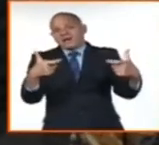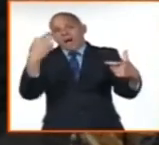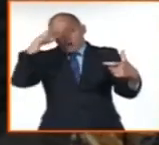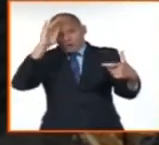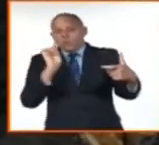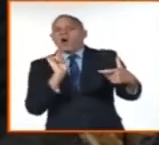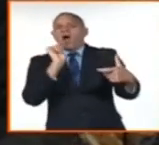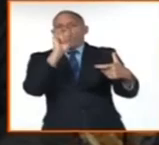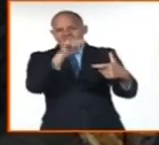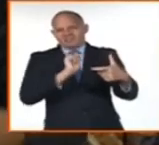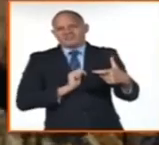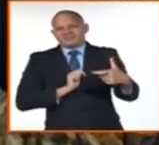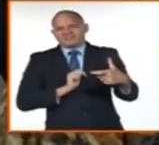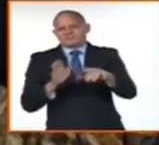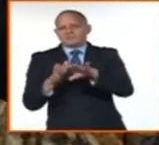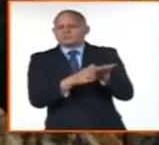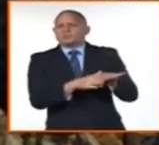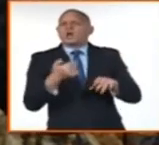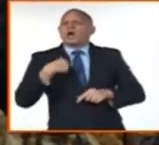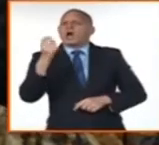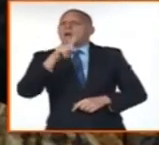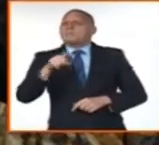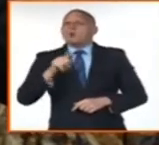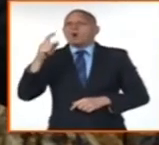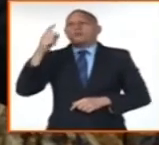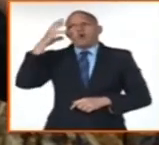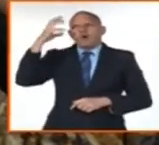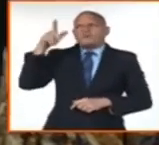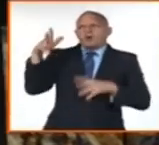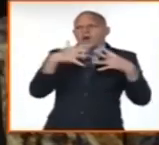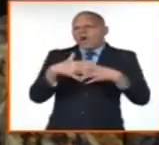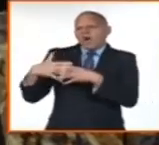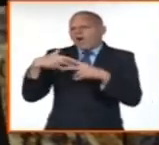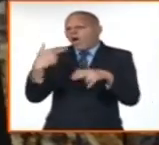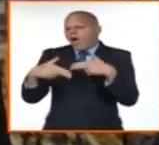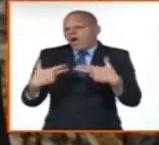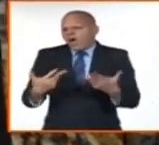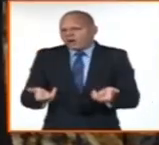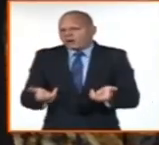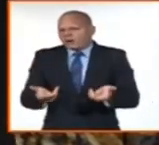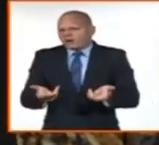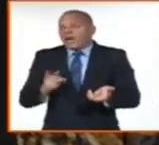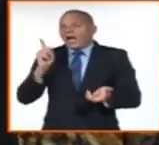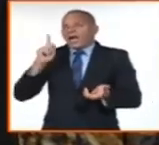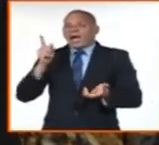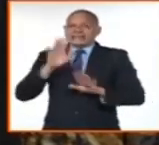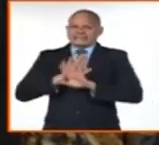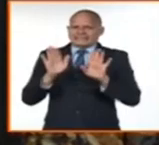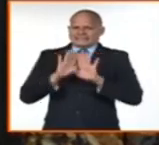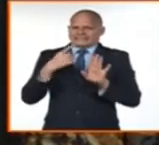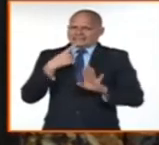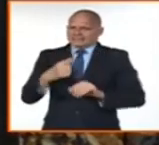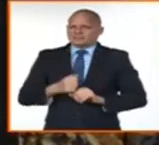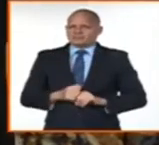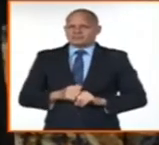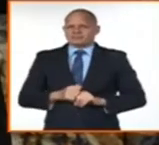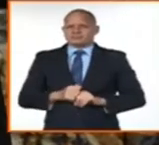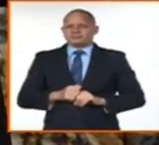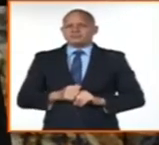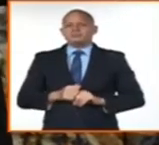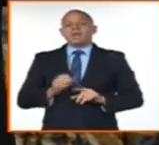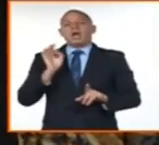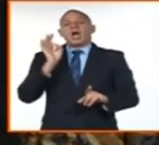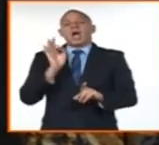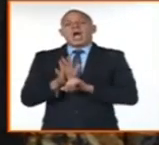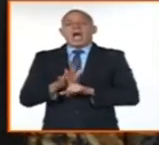Unidos? Ha construido una narrativa en la cual se han olvidado cuáles son los antecedentes de esta guerra, cuál